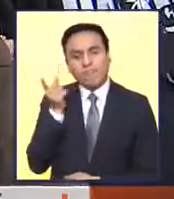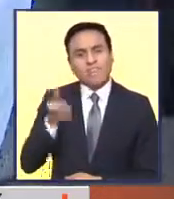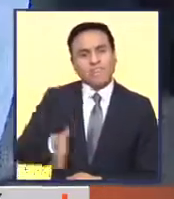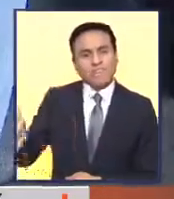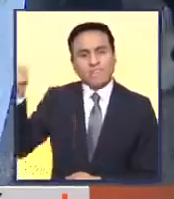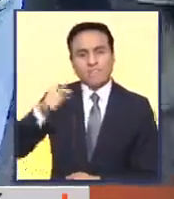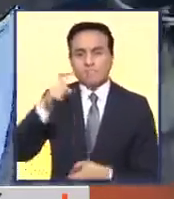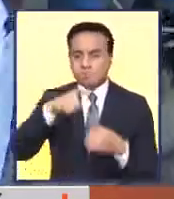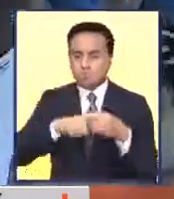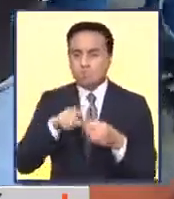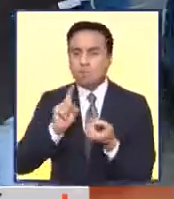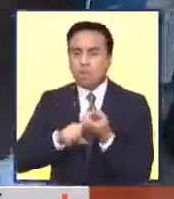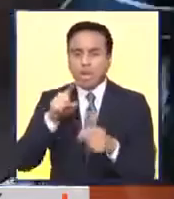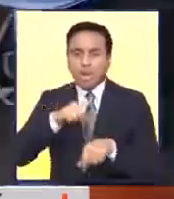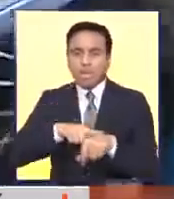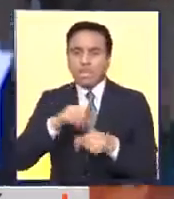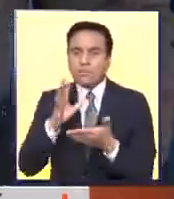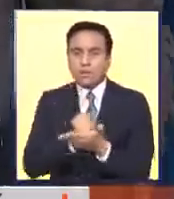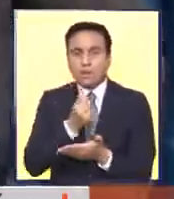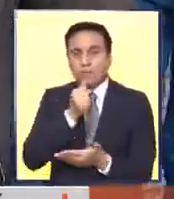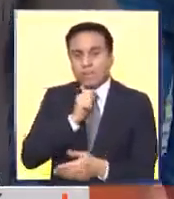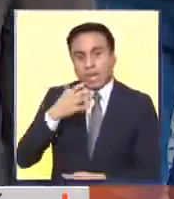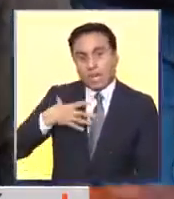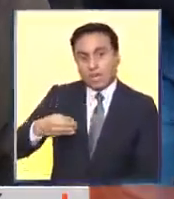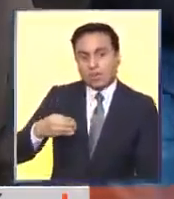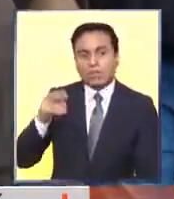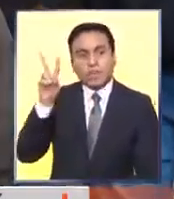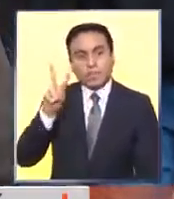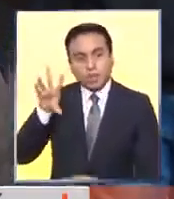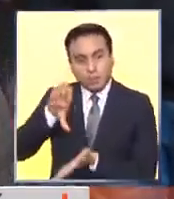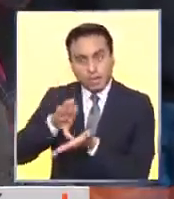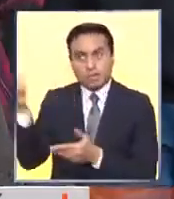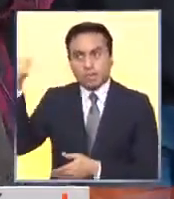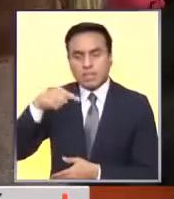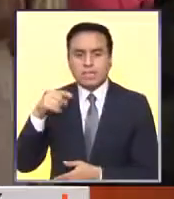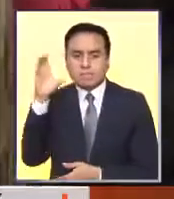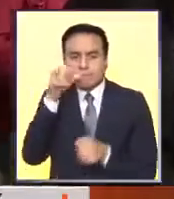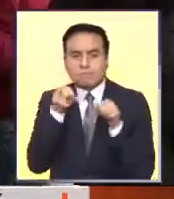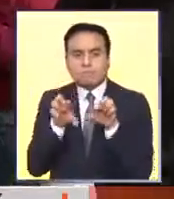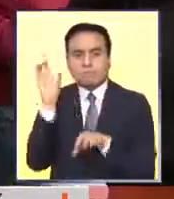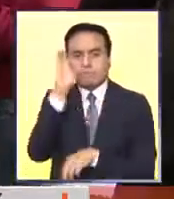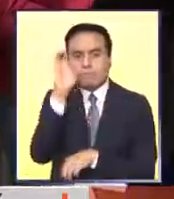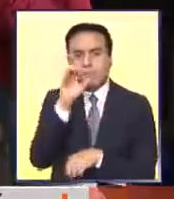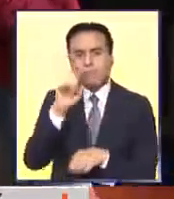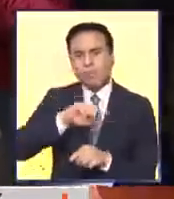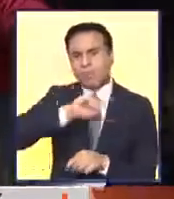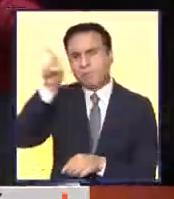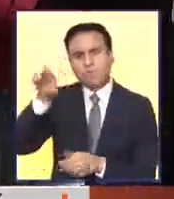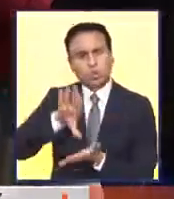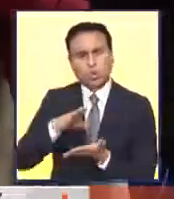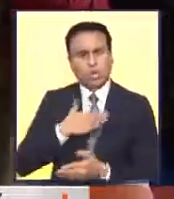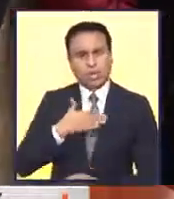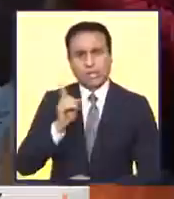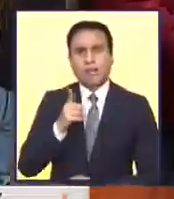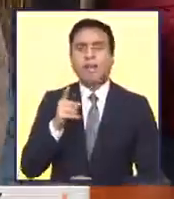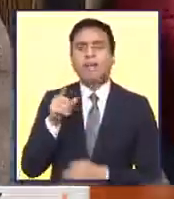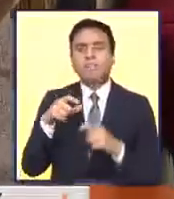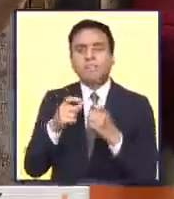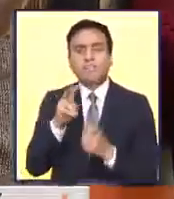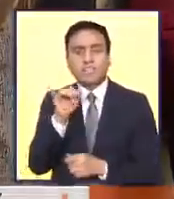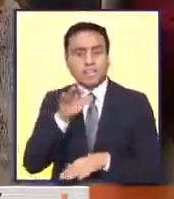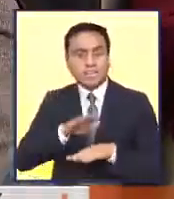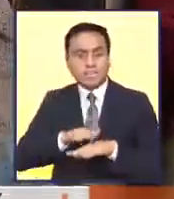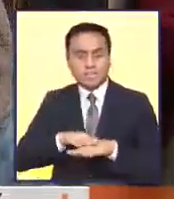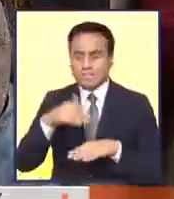se inscribieron a tiempo, pero faltaba su hijo. Son venezolanos en busca de oportunidades, no quieren volver a su país, por eso la visa es